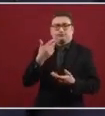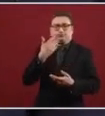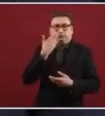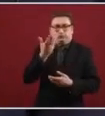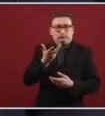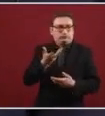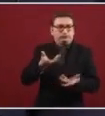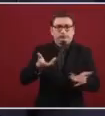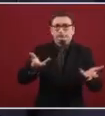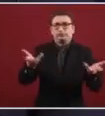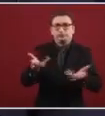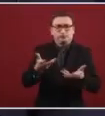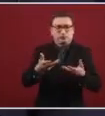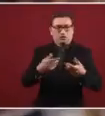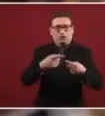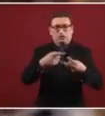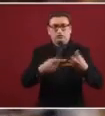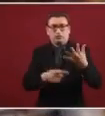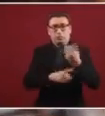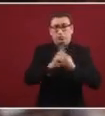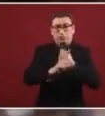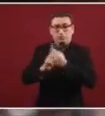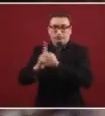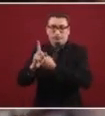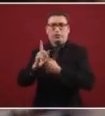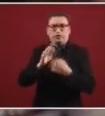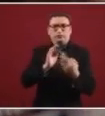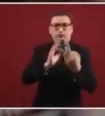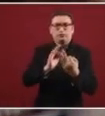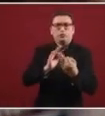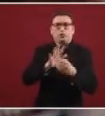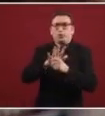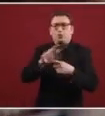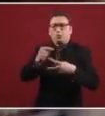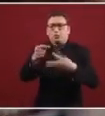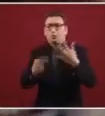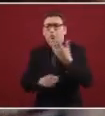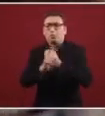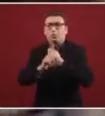enfrentar problemas que afectan a las dos naciones.